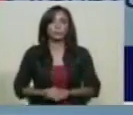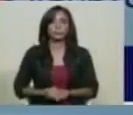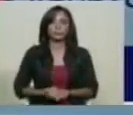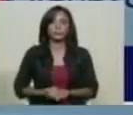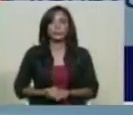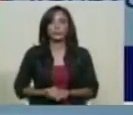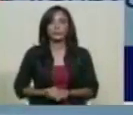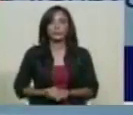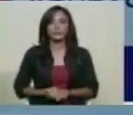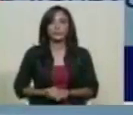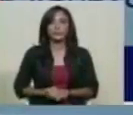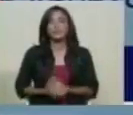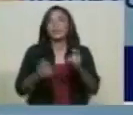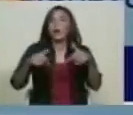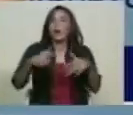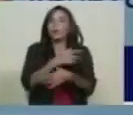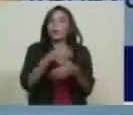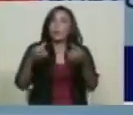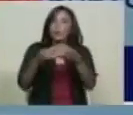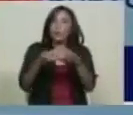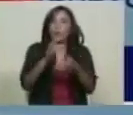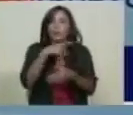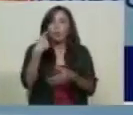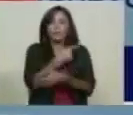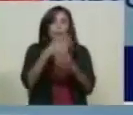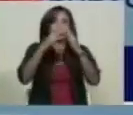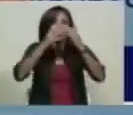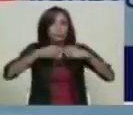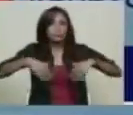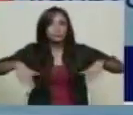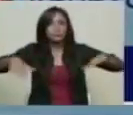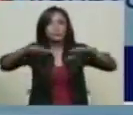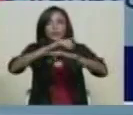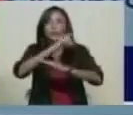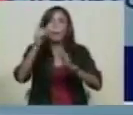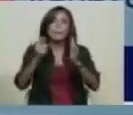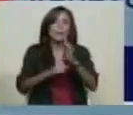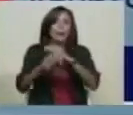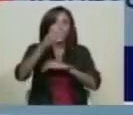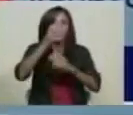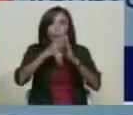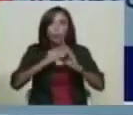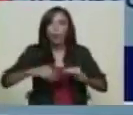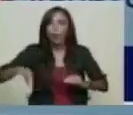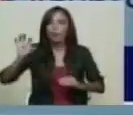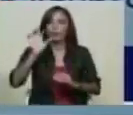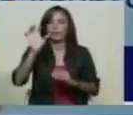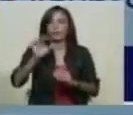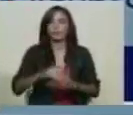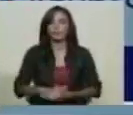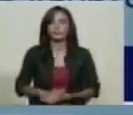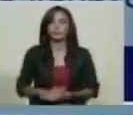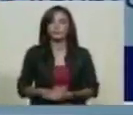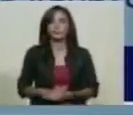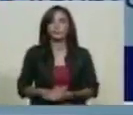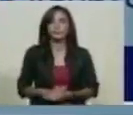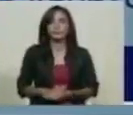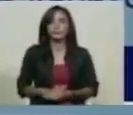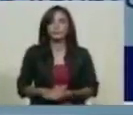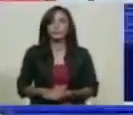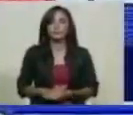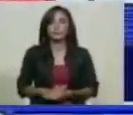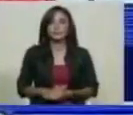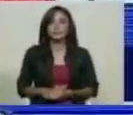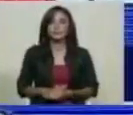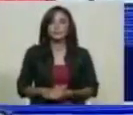tenemos un partido que está en todos los rincones de nuestra patria, en todos los rincones de nuestra patria. Y no es un